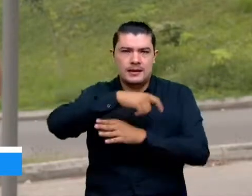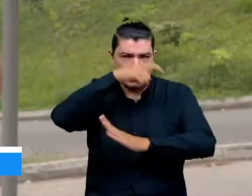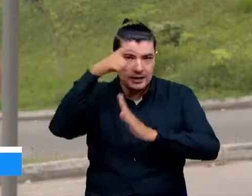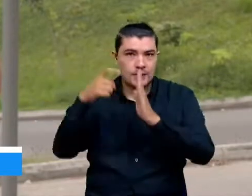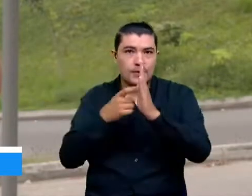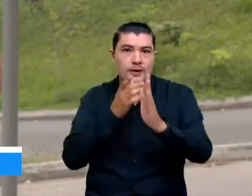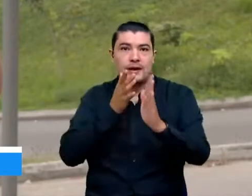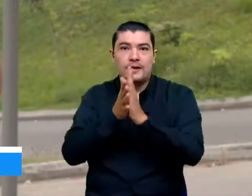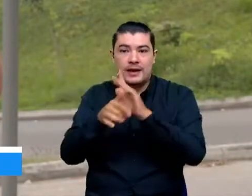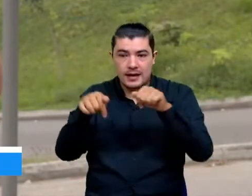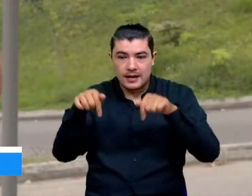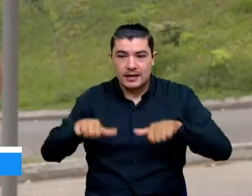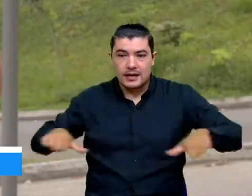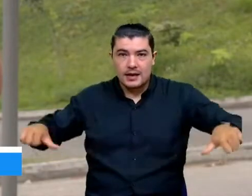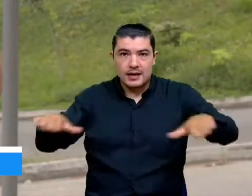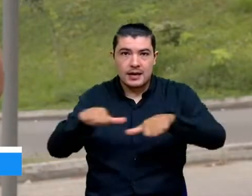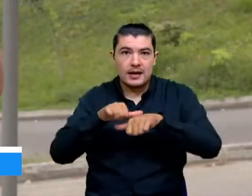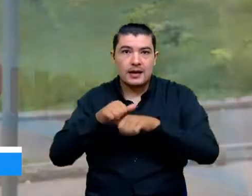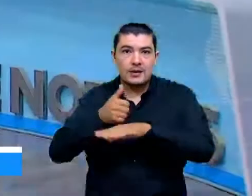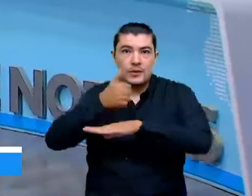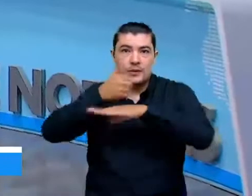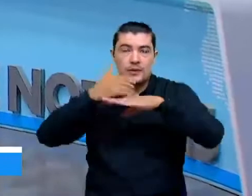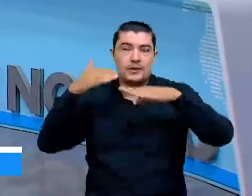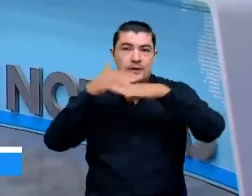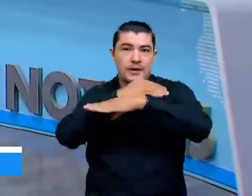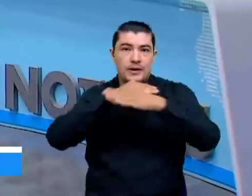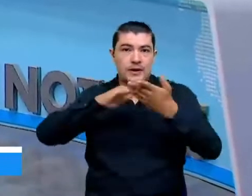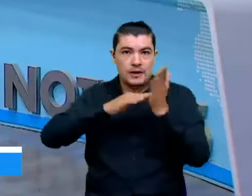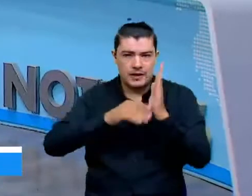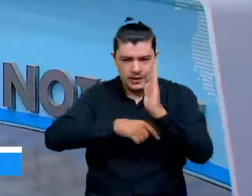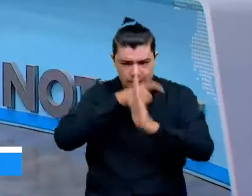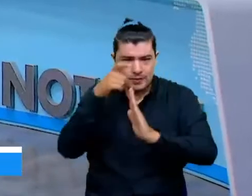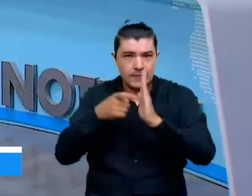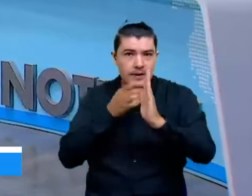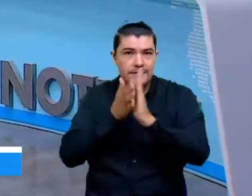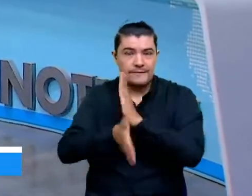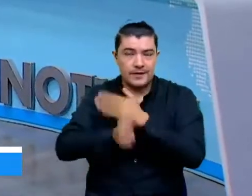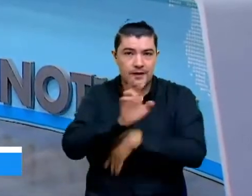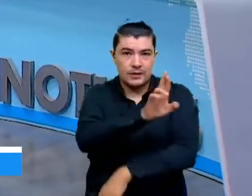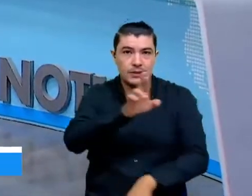aquí desde la autopista a Florida Blanca. Soy Iván Ávila para Oriente Noticias. Estamos informando.